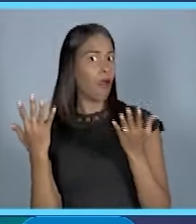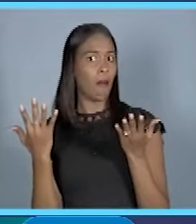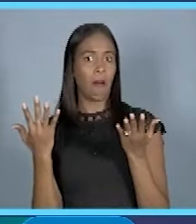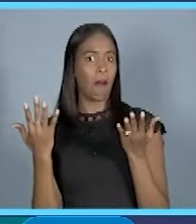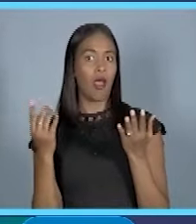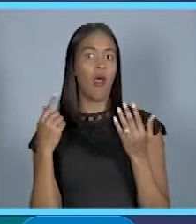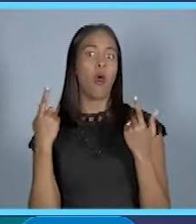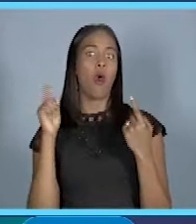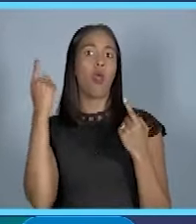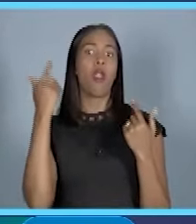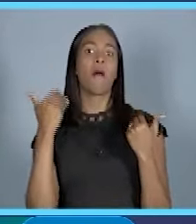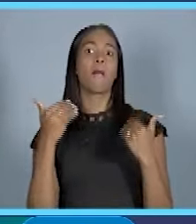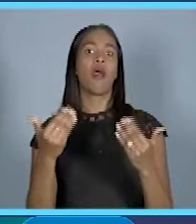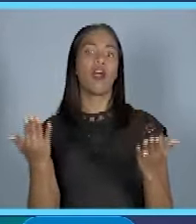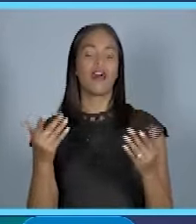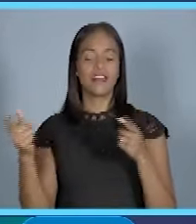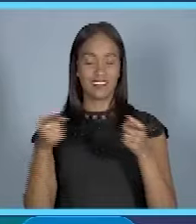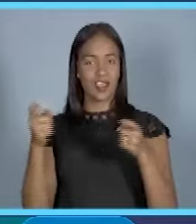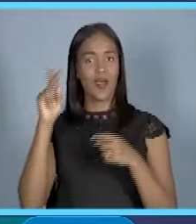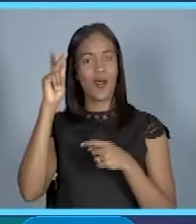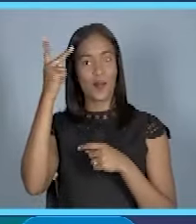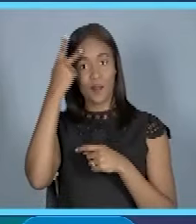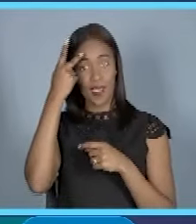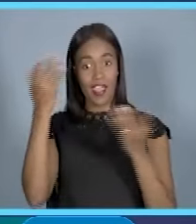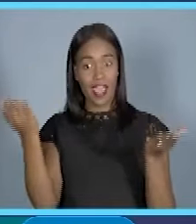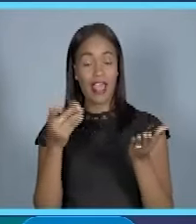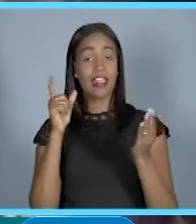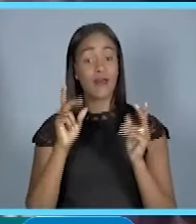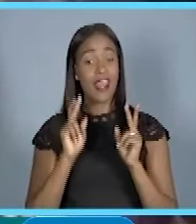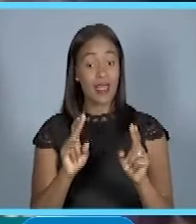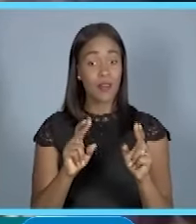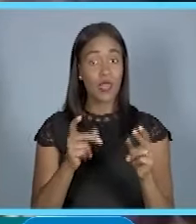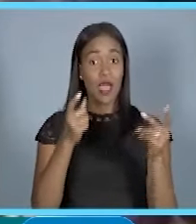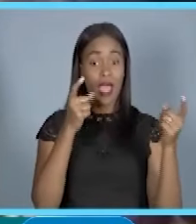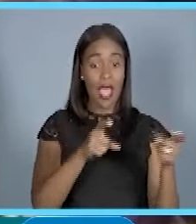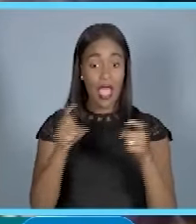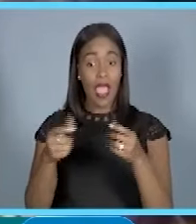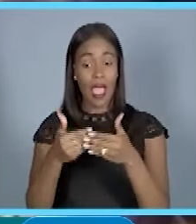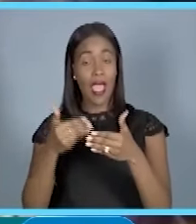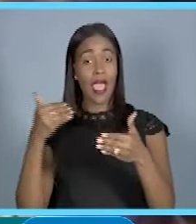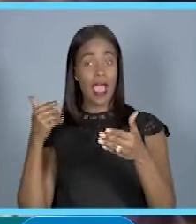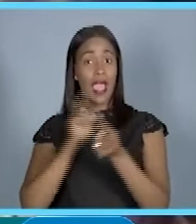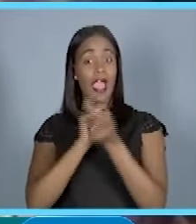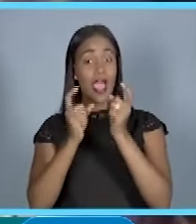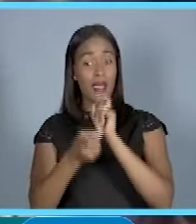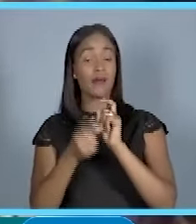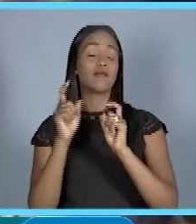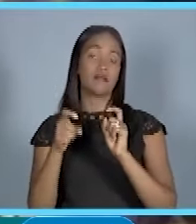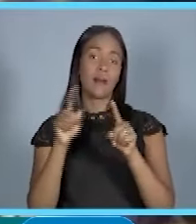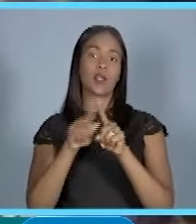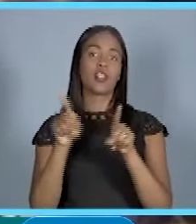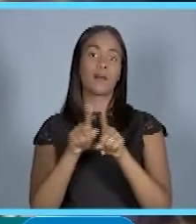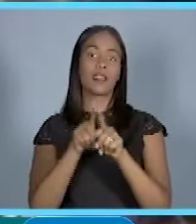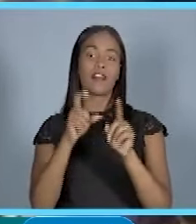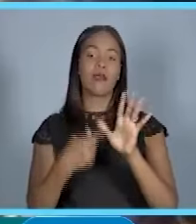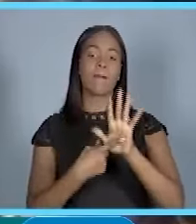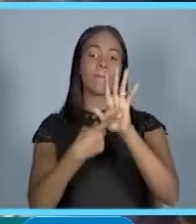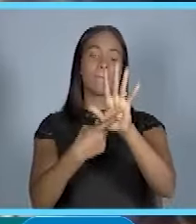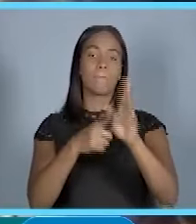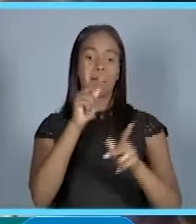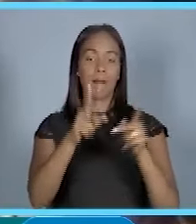Simplemente pasa y la gestión pública debe anticiparse a los cambios, pero también debe ser reflejo de la